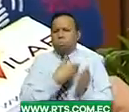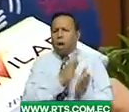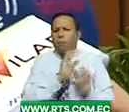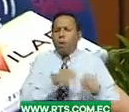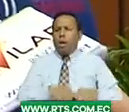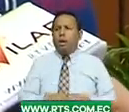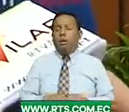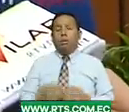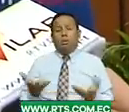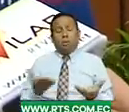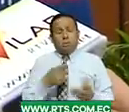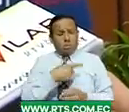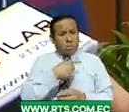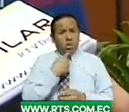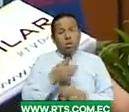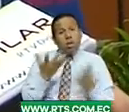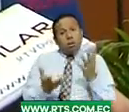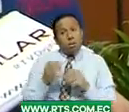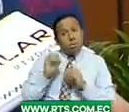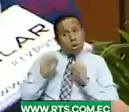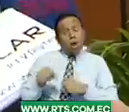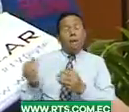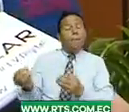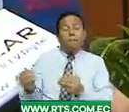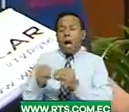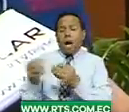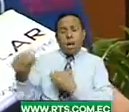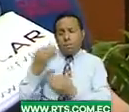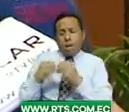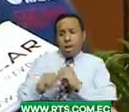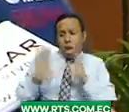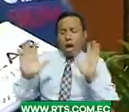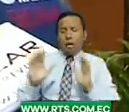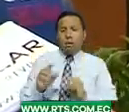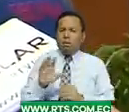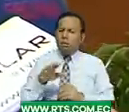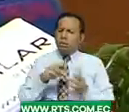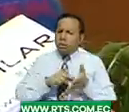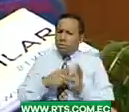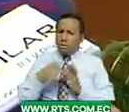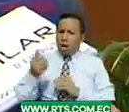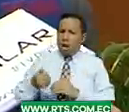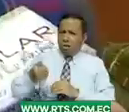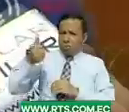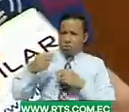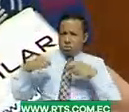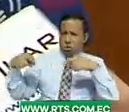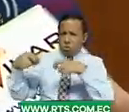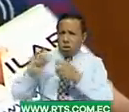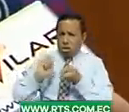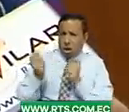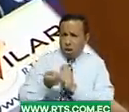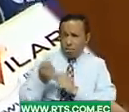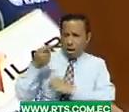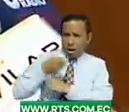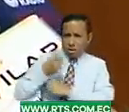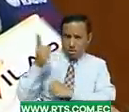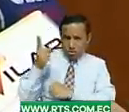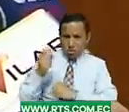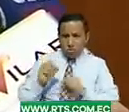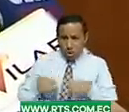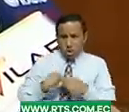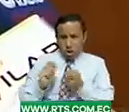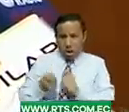Pleno. Sí, no puede alterar. En dos años se rehabilita y como todo ciudadano que se rehabilita puede ejercer sus derechos